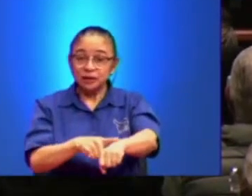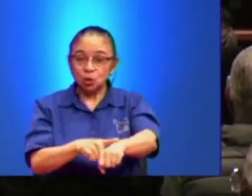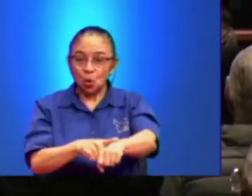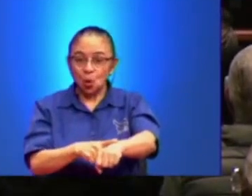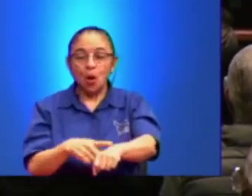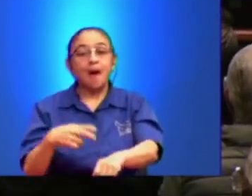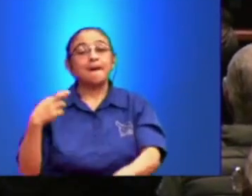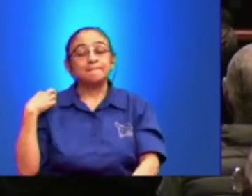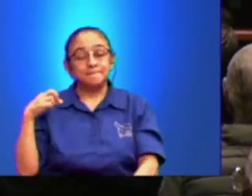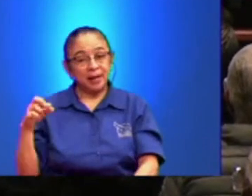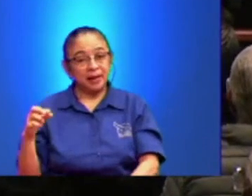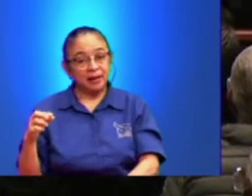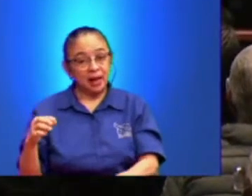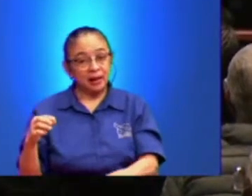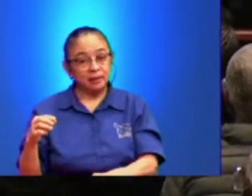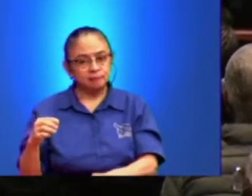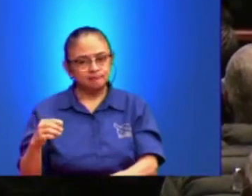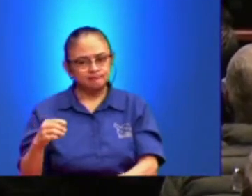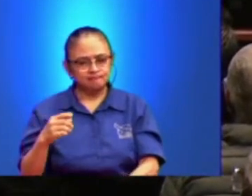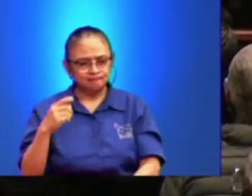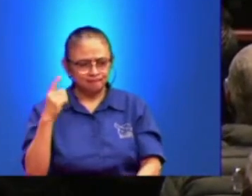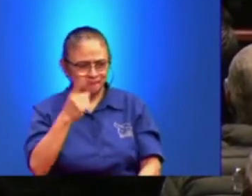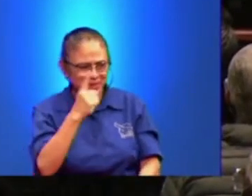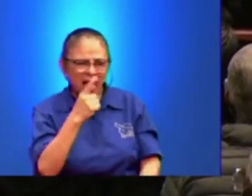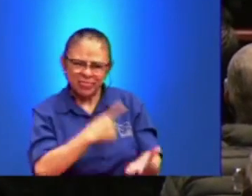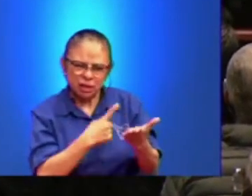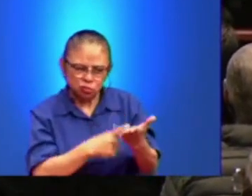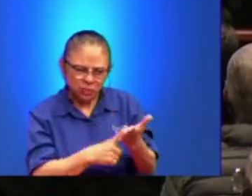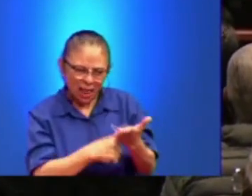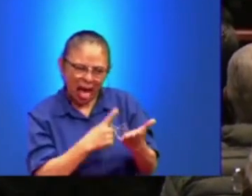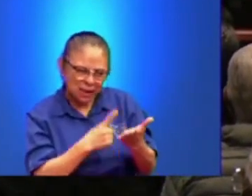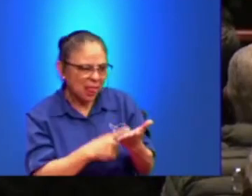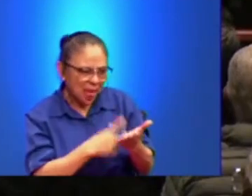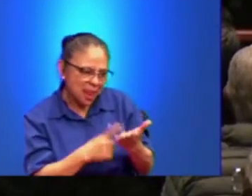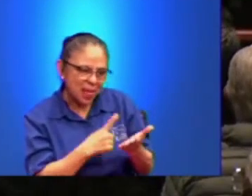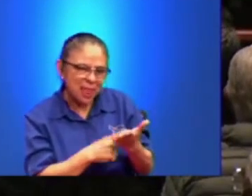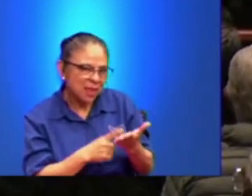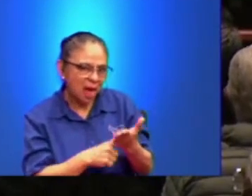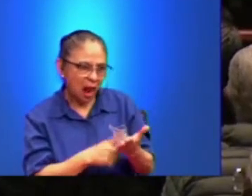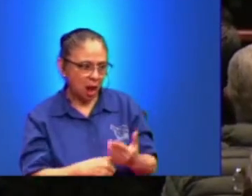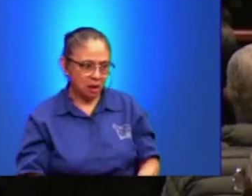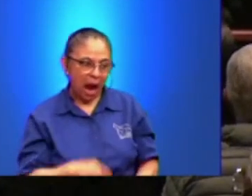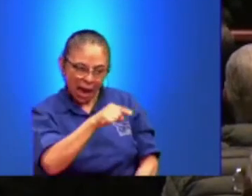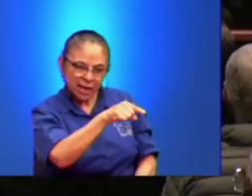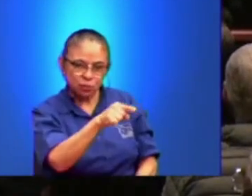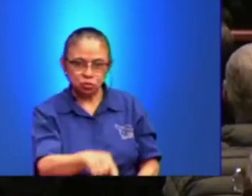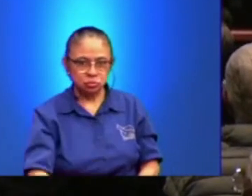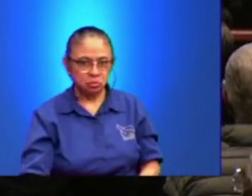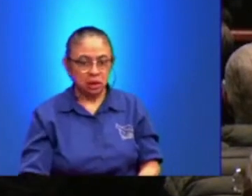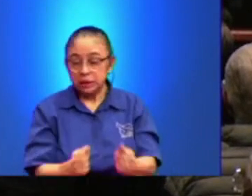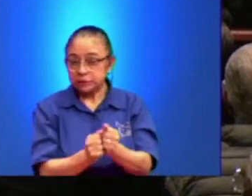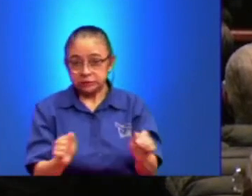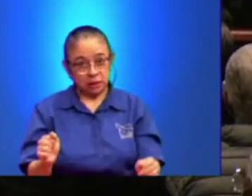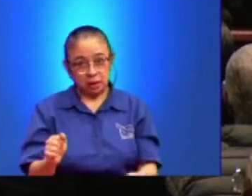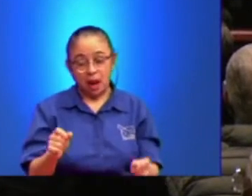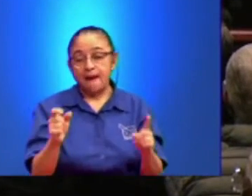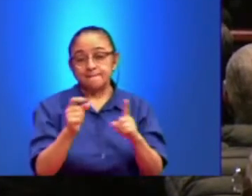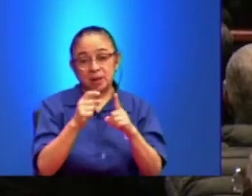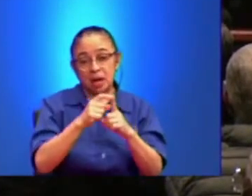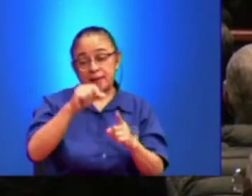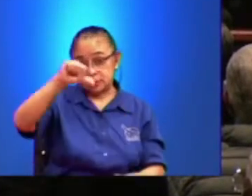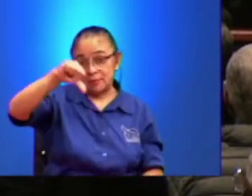para darles una buena maltratada apostólica sin palabra en málaga